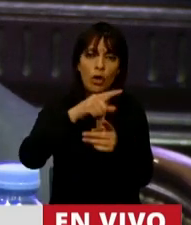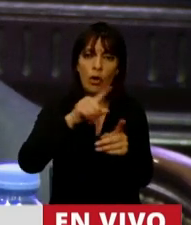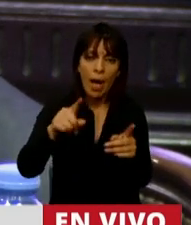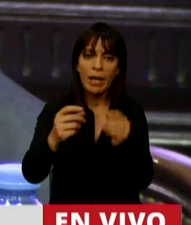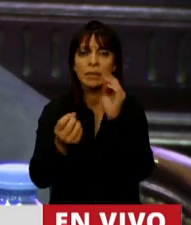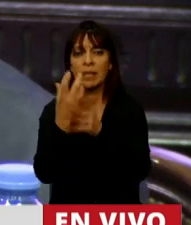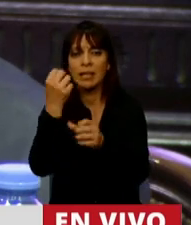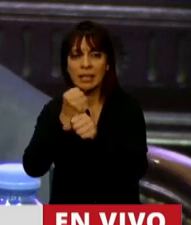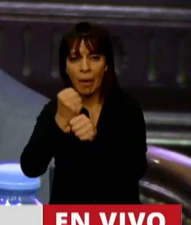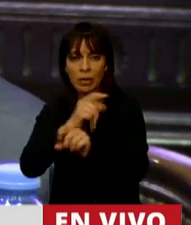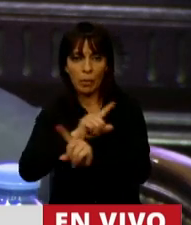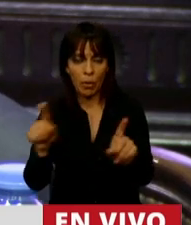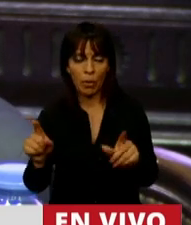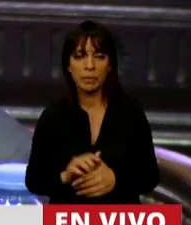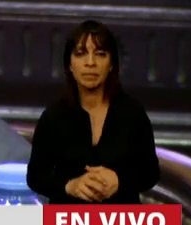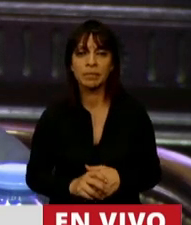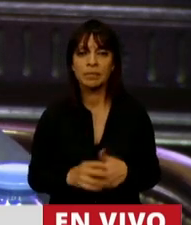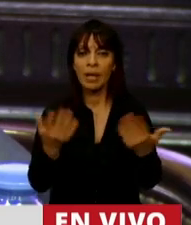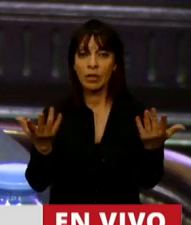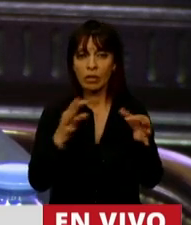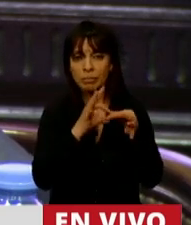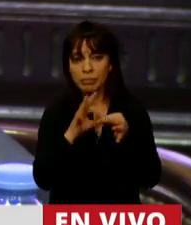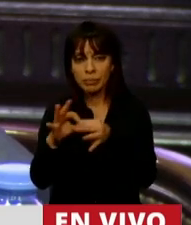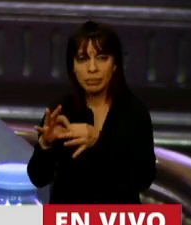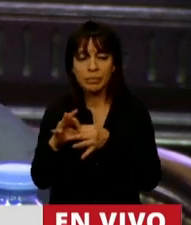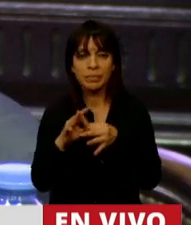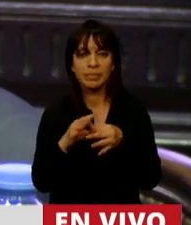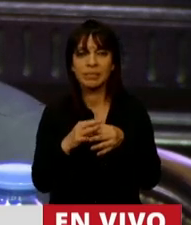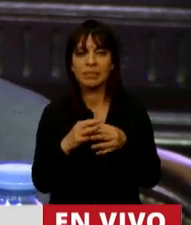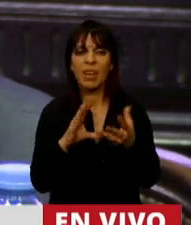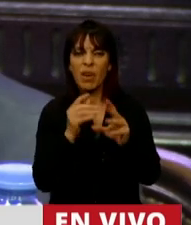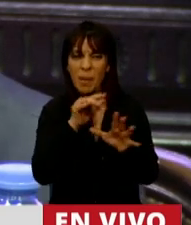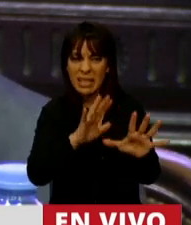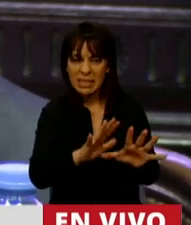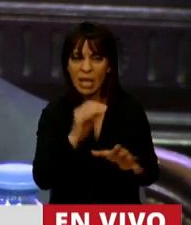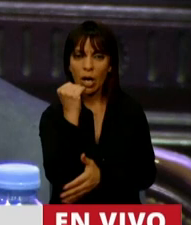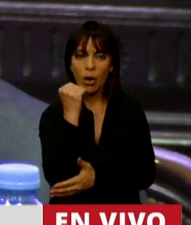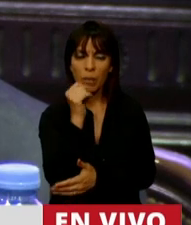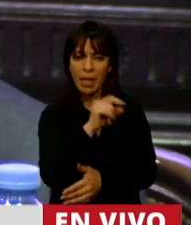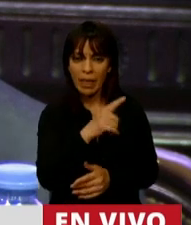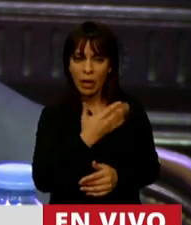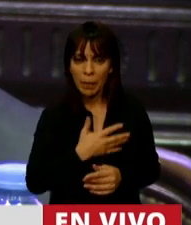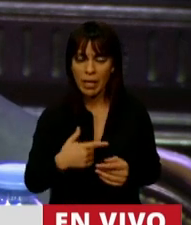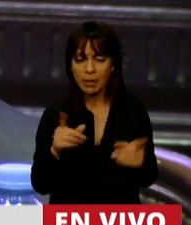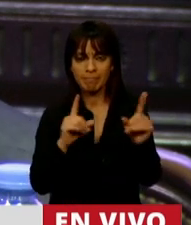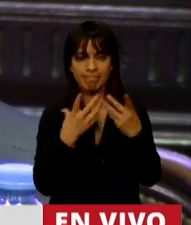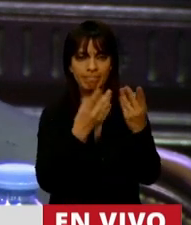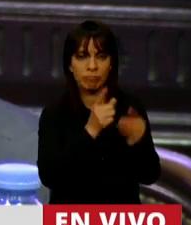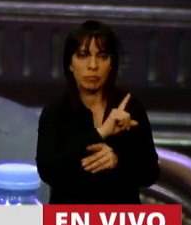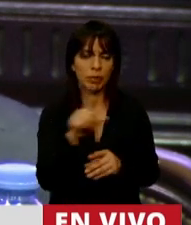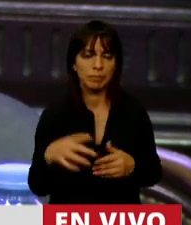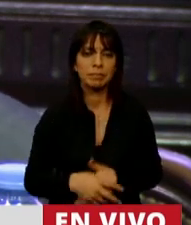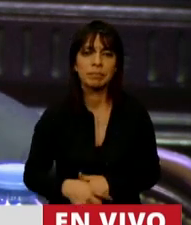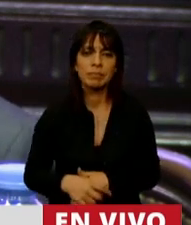empleo. De forma tal que no podemos avalar la política económica de este gobierno. Y no nos gusta, a nadie les